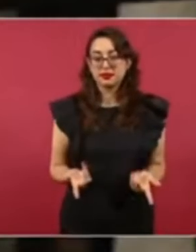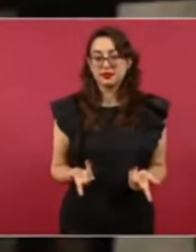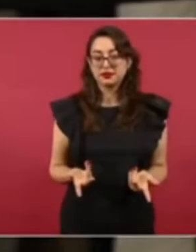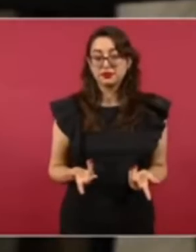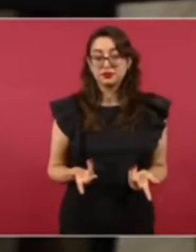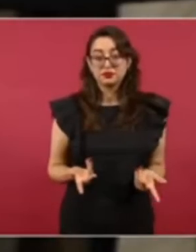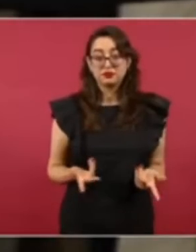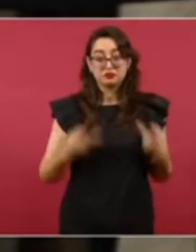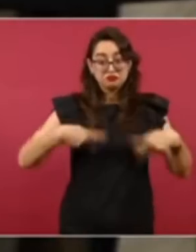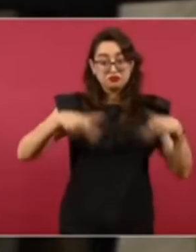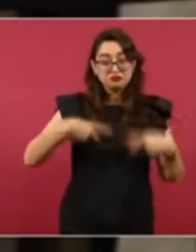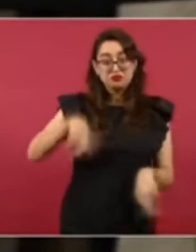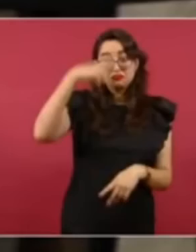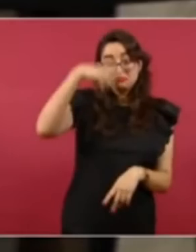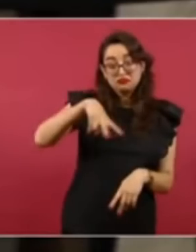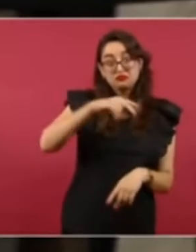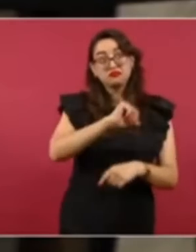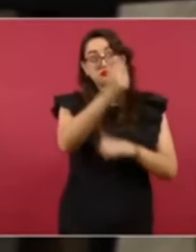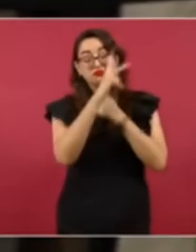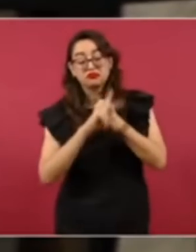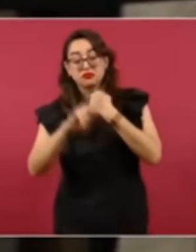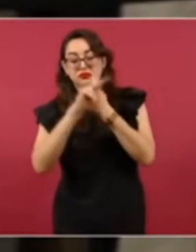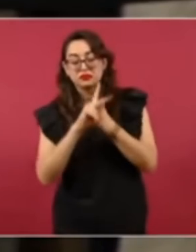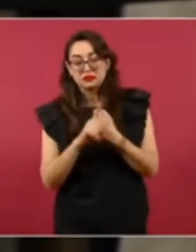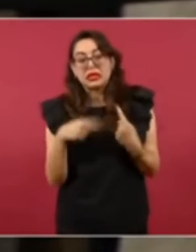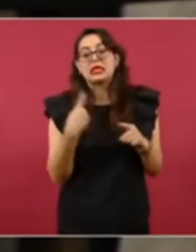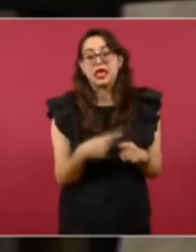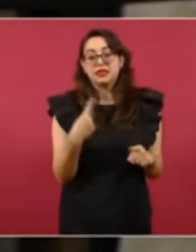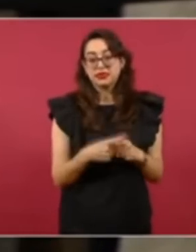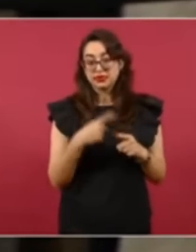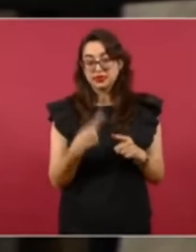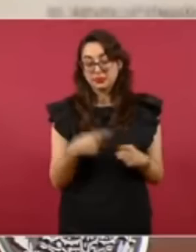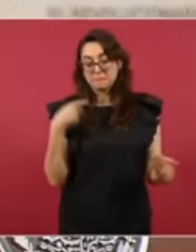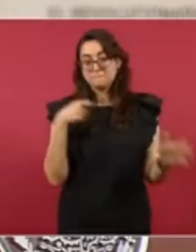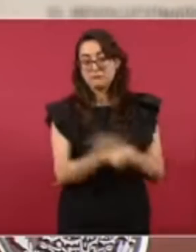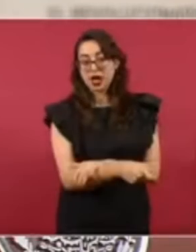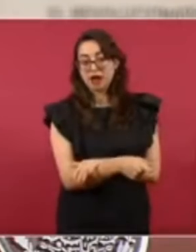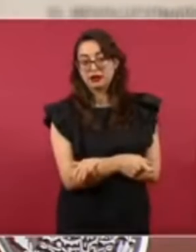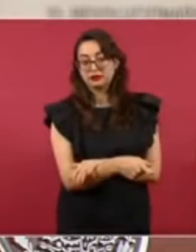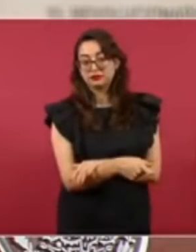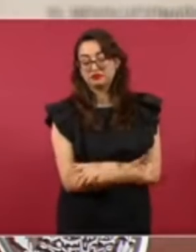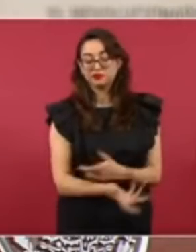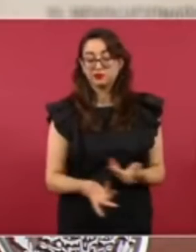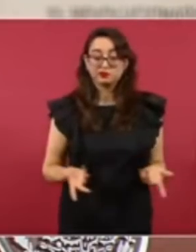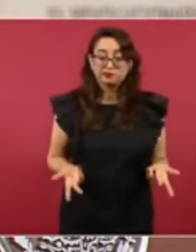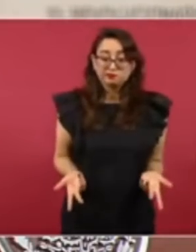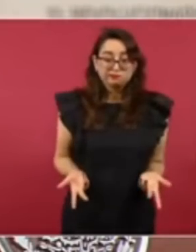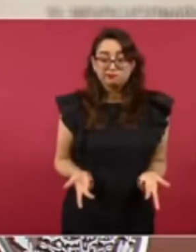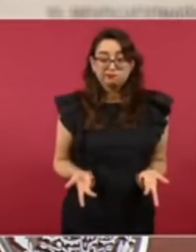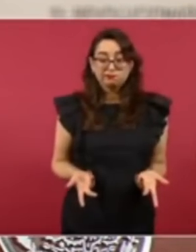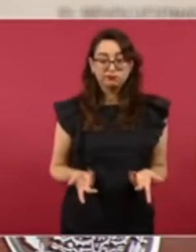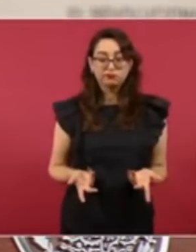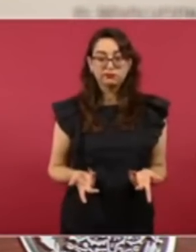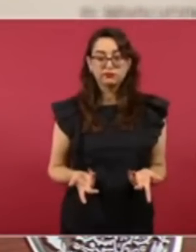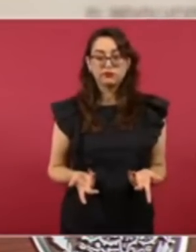Y es que muchos de la oposición decían que por fin sacó la cara el presidente,